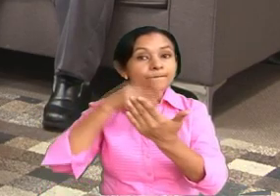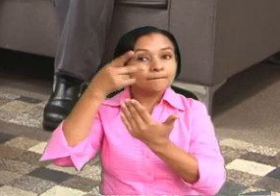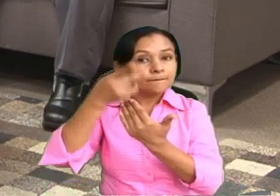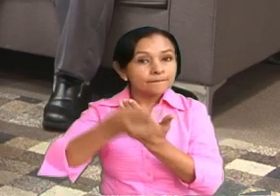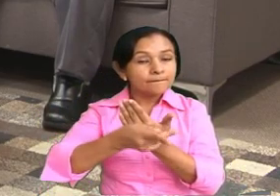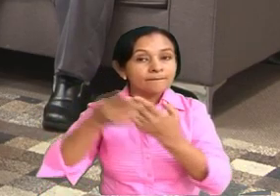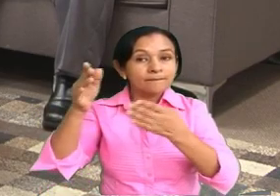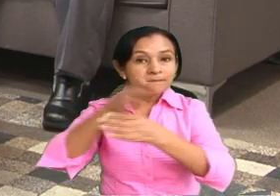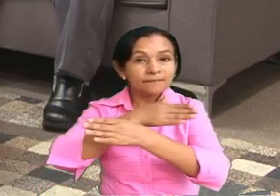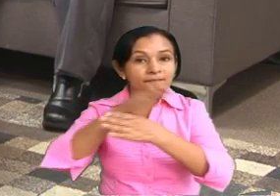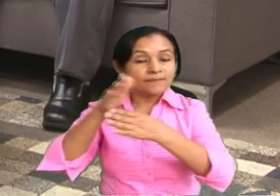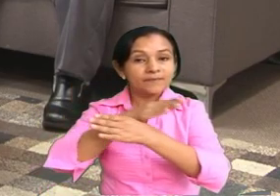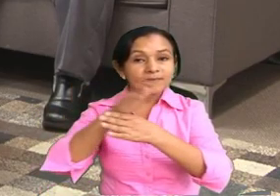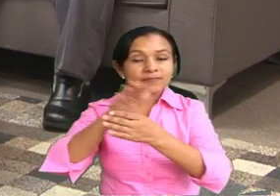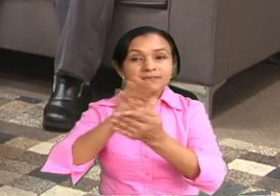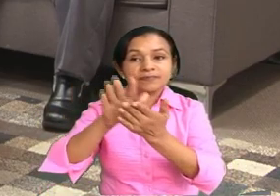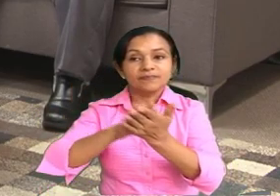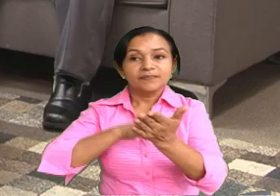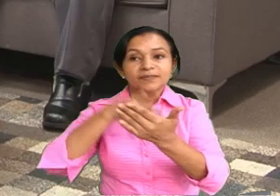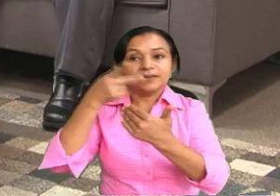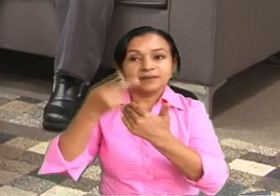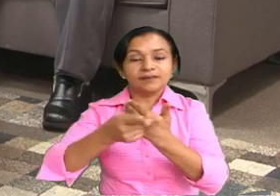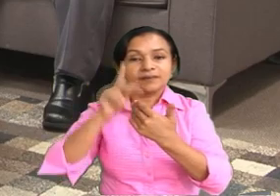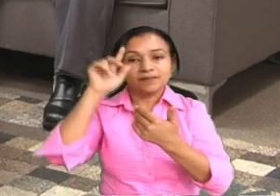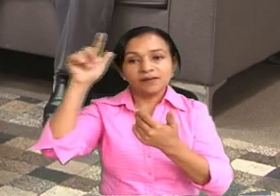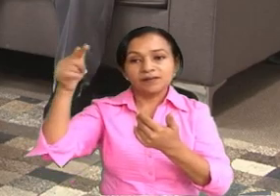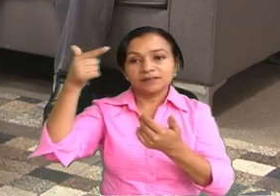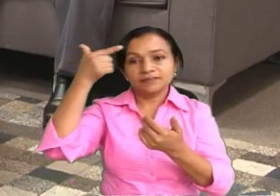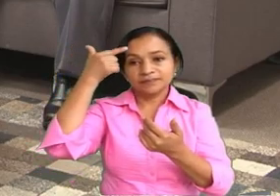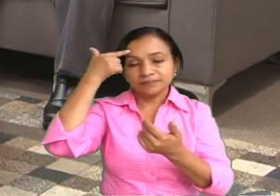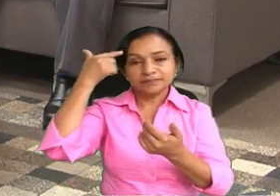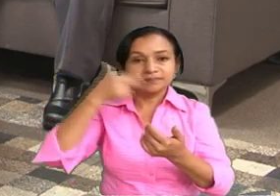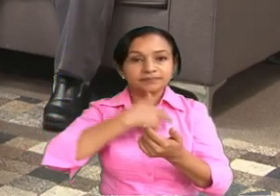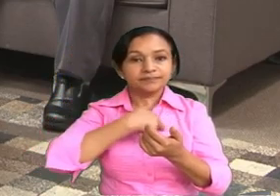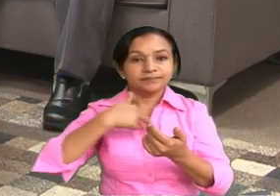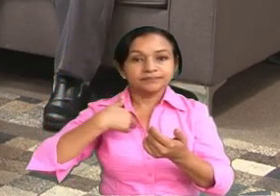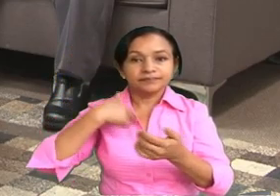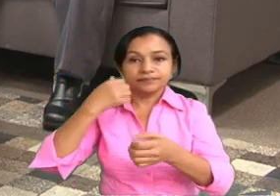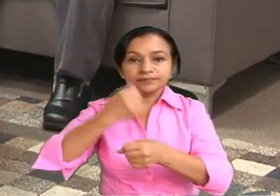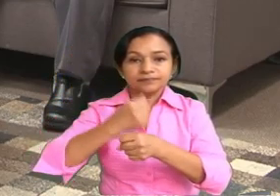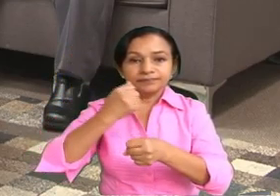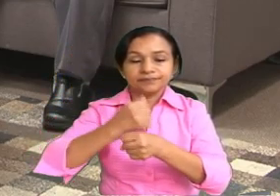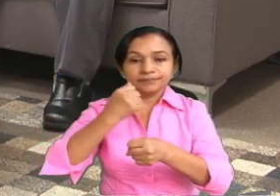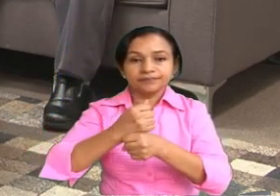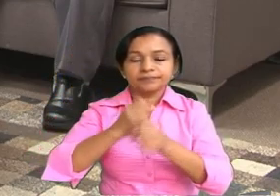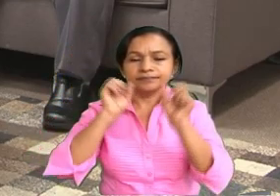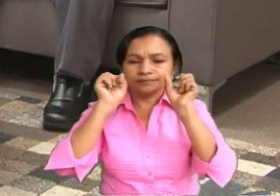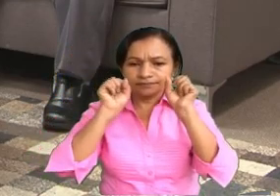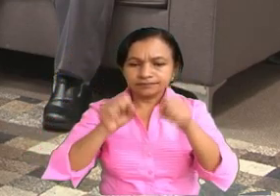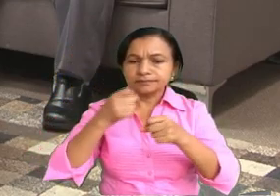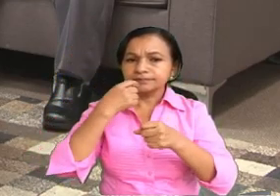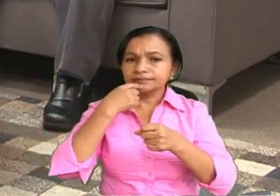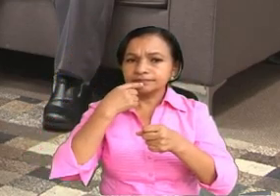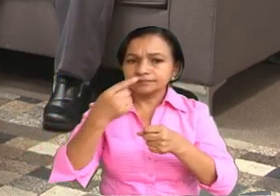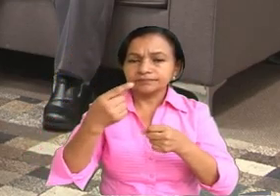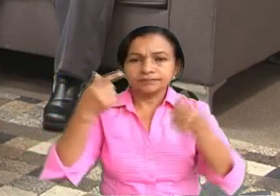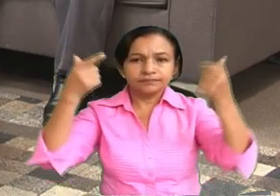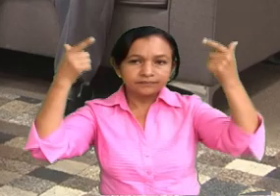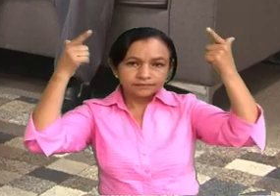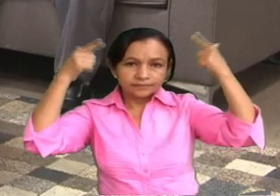diferentes programas que este gobierno está promoviendo, Le puedo mencionar que tenemos en